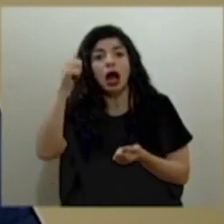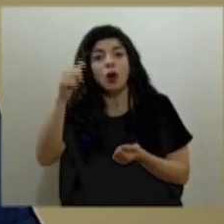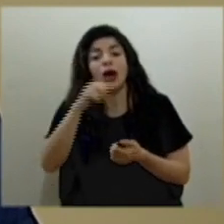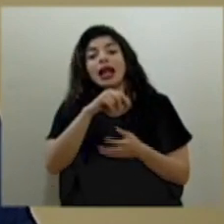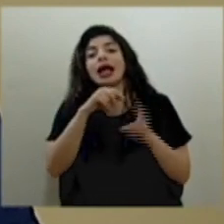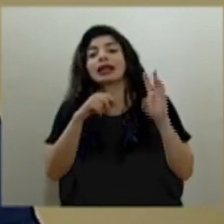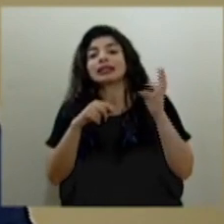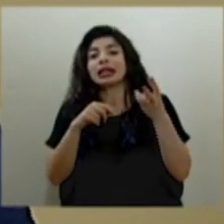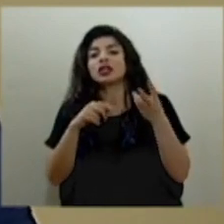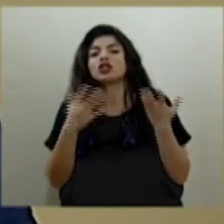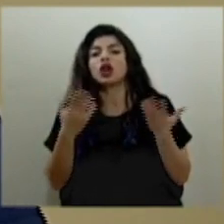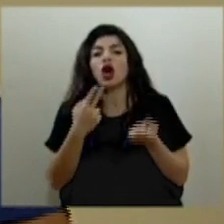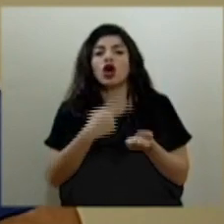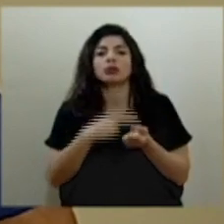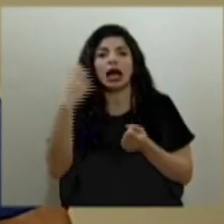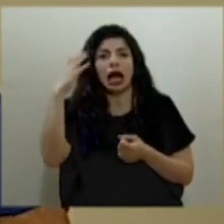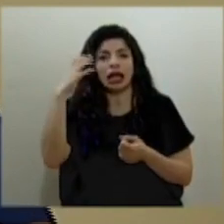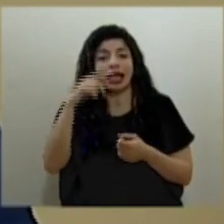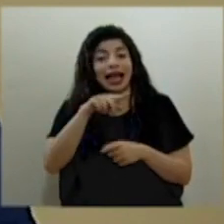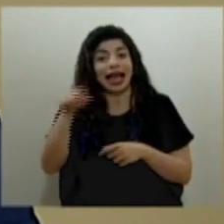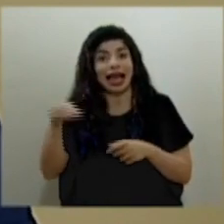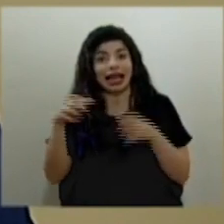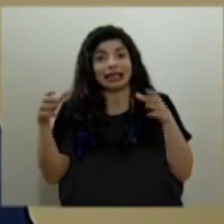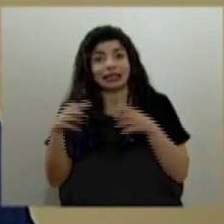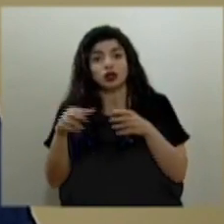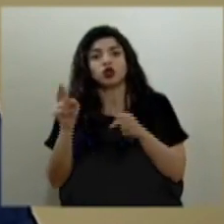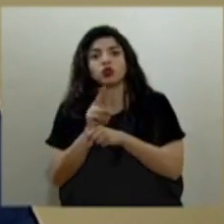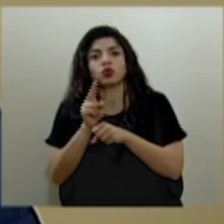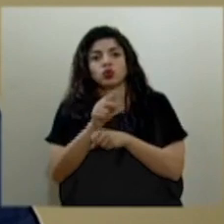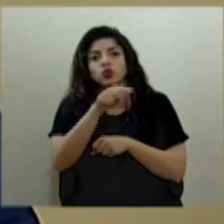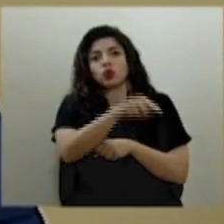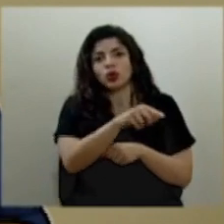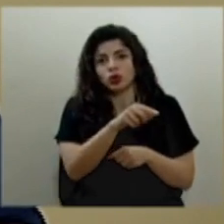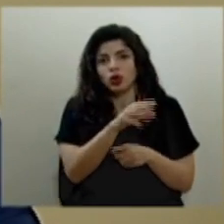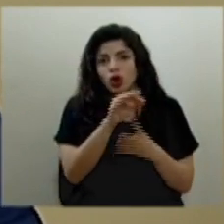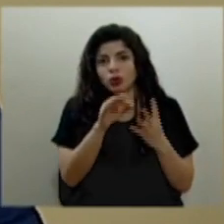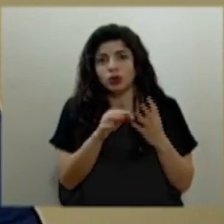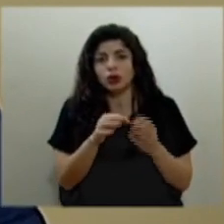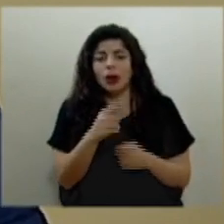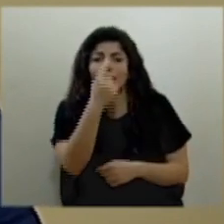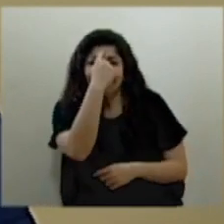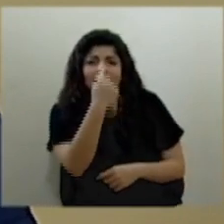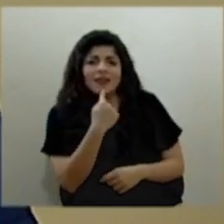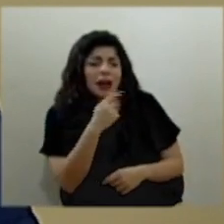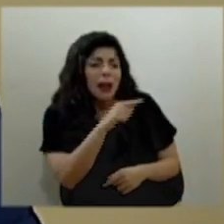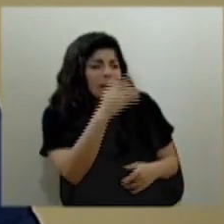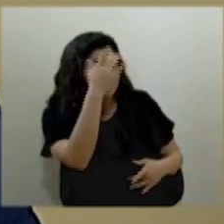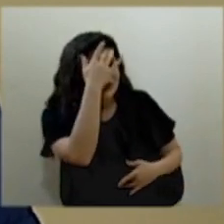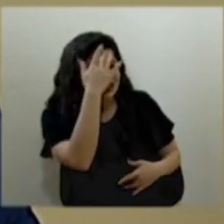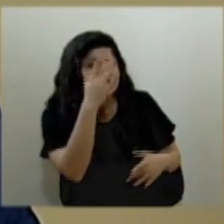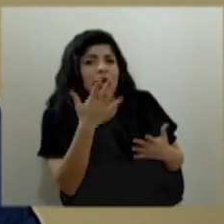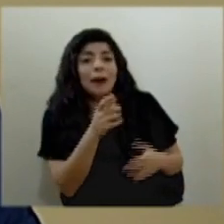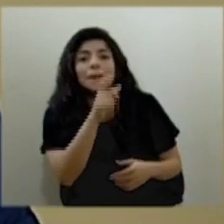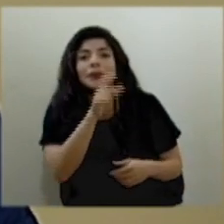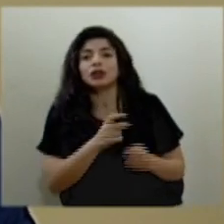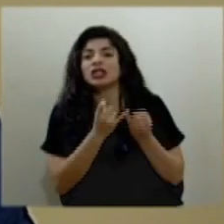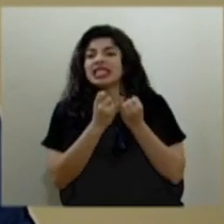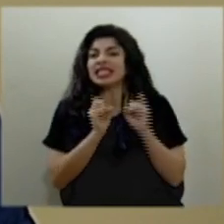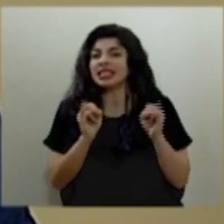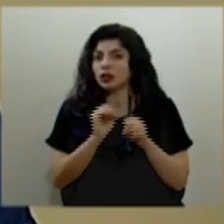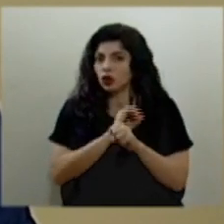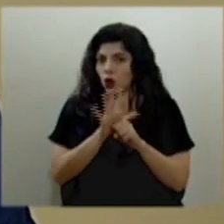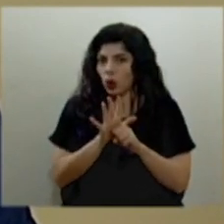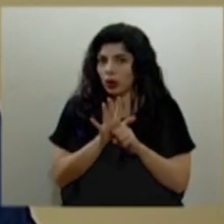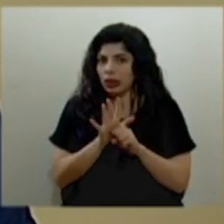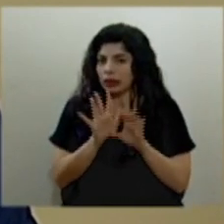Cartago. Esos son los hospitales que van a tener esta posibilidad. El perfil de los pacientes a trasladar es pacientes no COVID, en eso hay